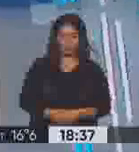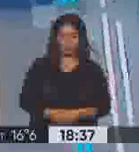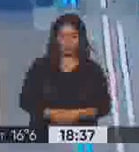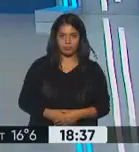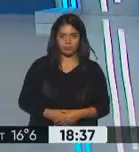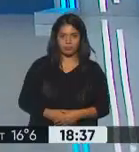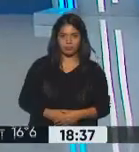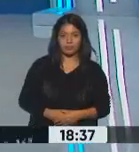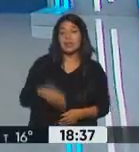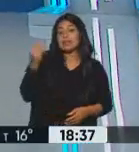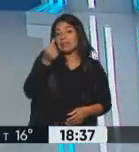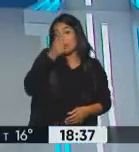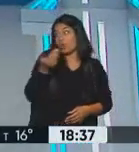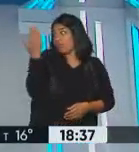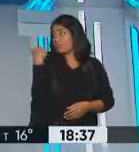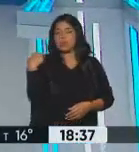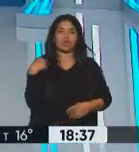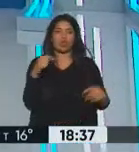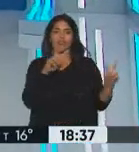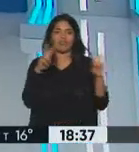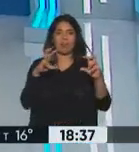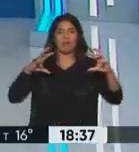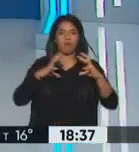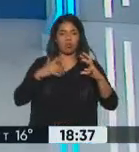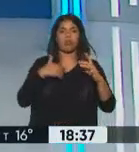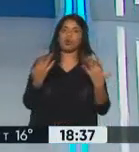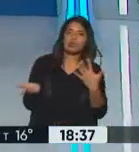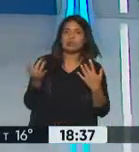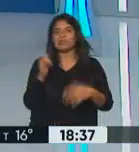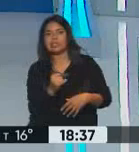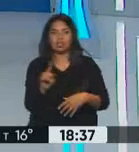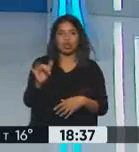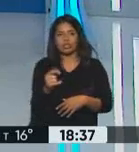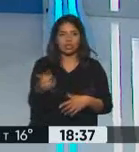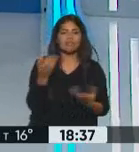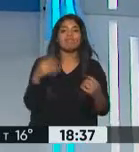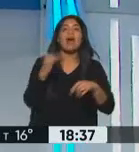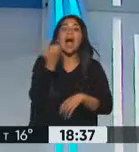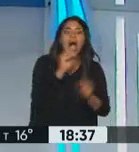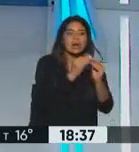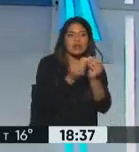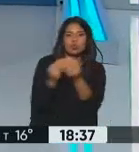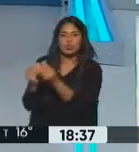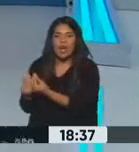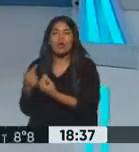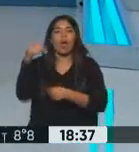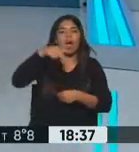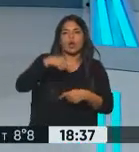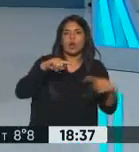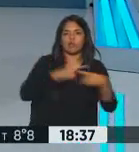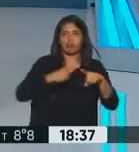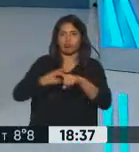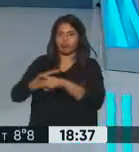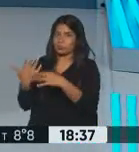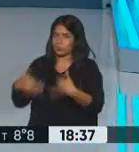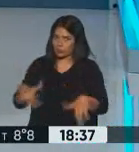el fin de semana y de vuelta con el fútbol ida y vuelta con el fútbol y a partir de los resultados hay cruces en esta historia de los cuartos final de